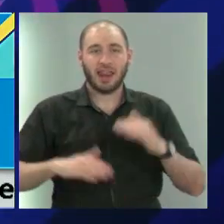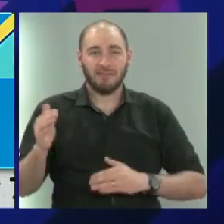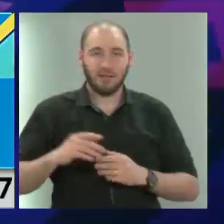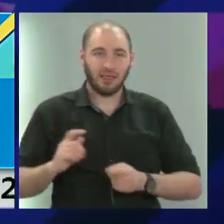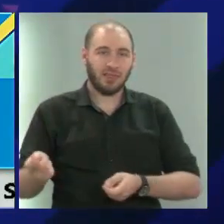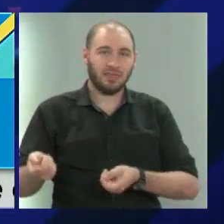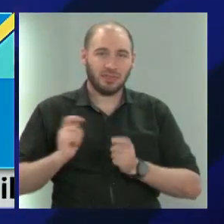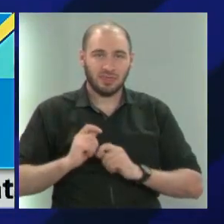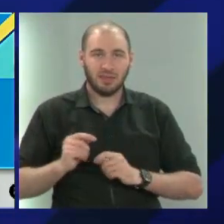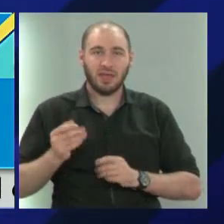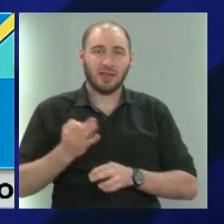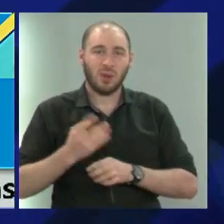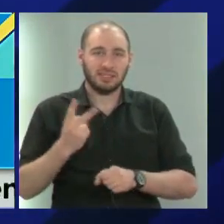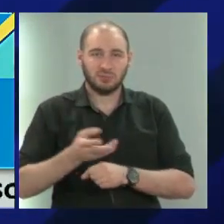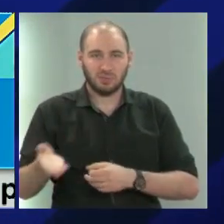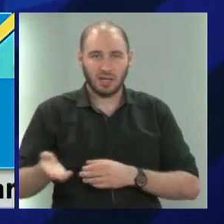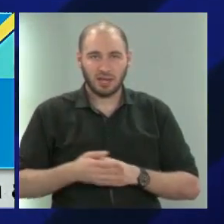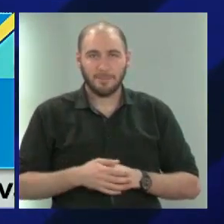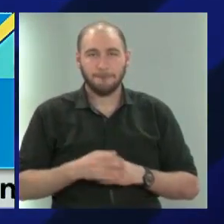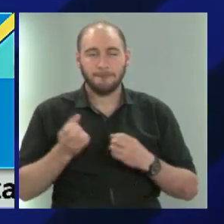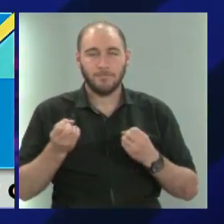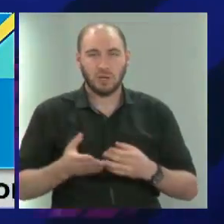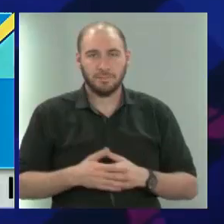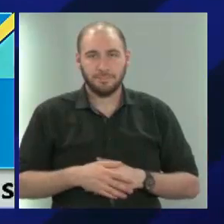vienen de las escuelas secundarias, porque